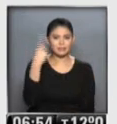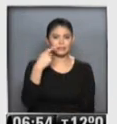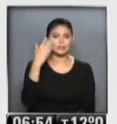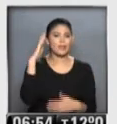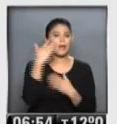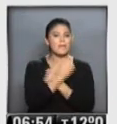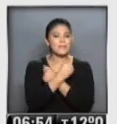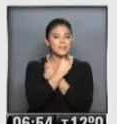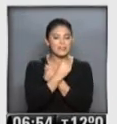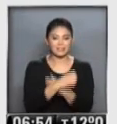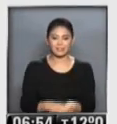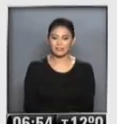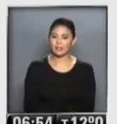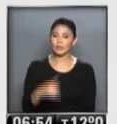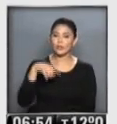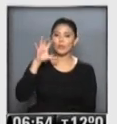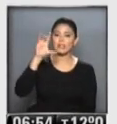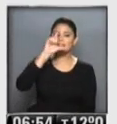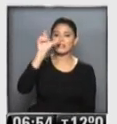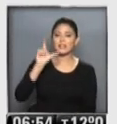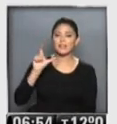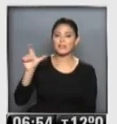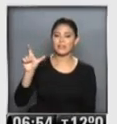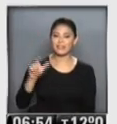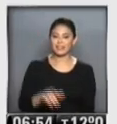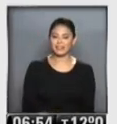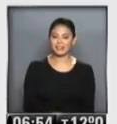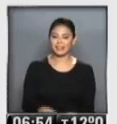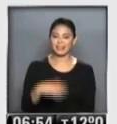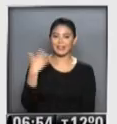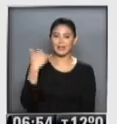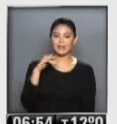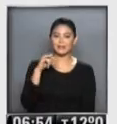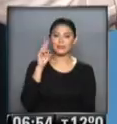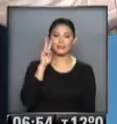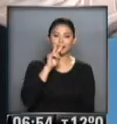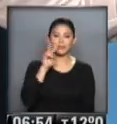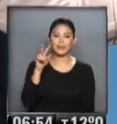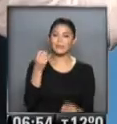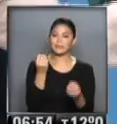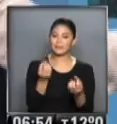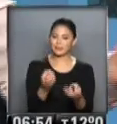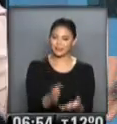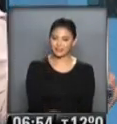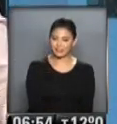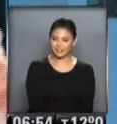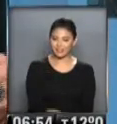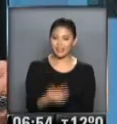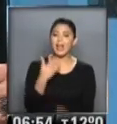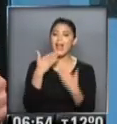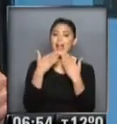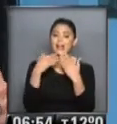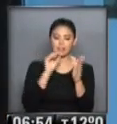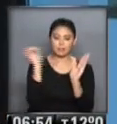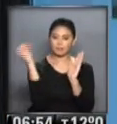patria. Clorinda, Santa Fe, Aguaraguazú, comarca Pilcomayo, vamos. Qué bien, gracias